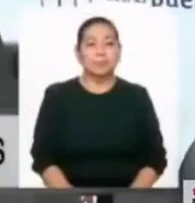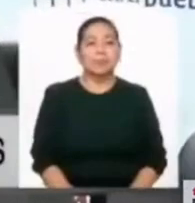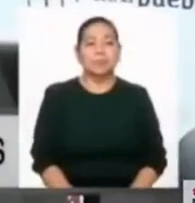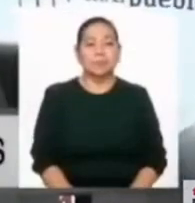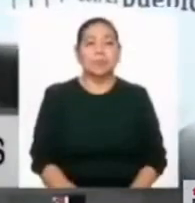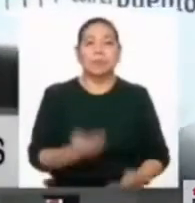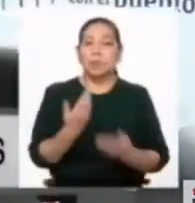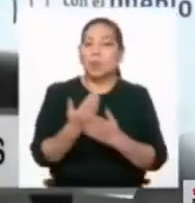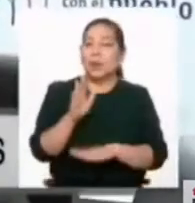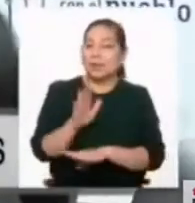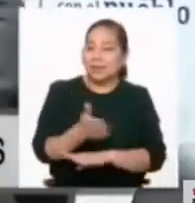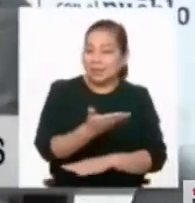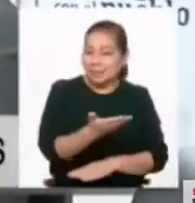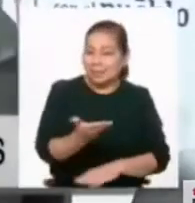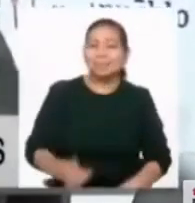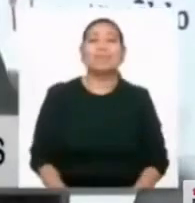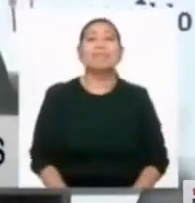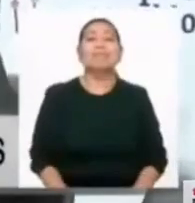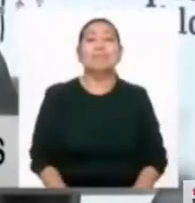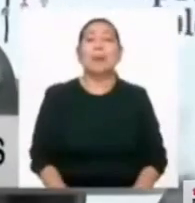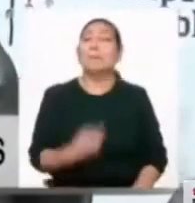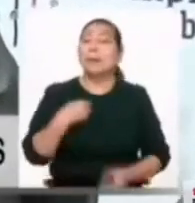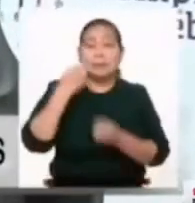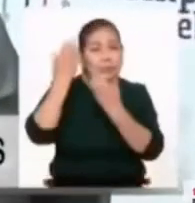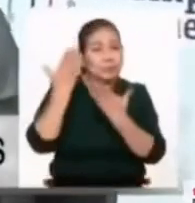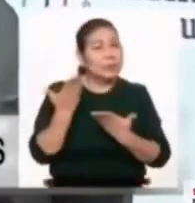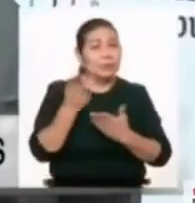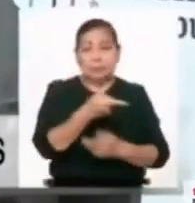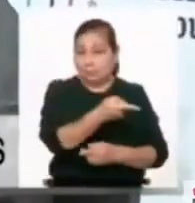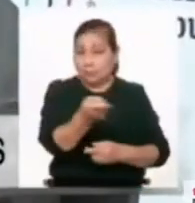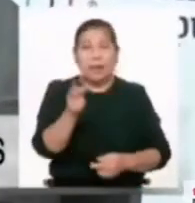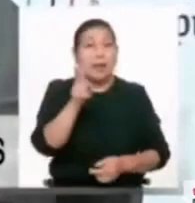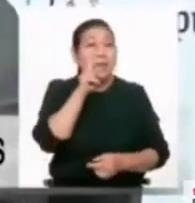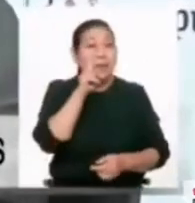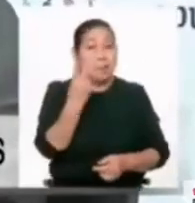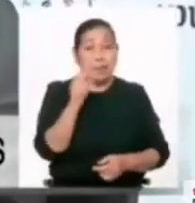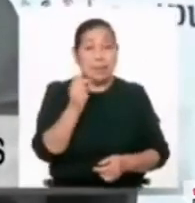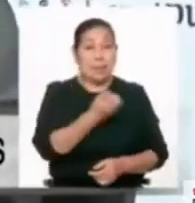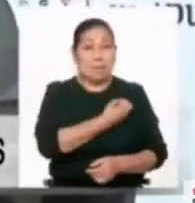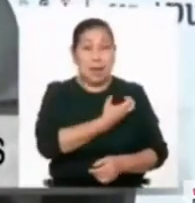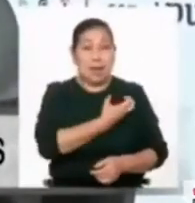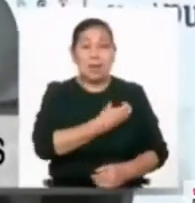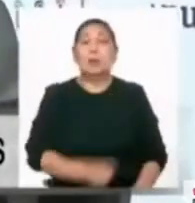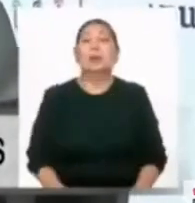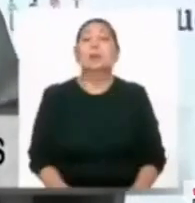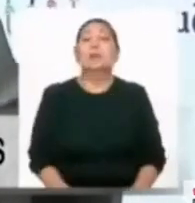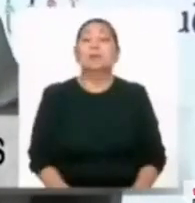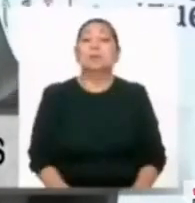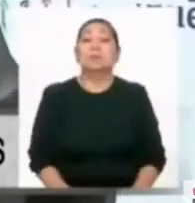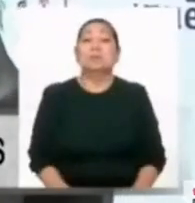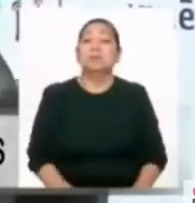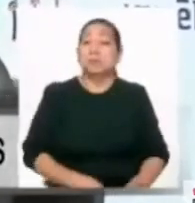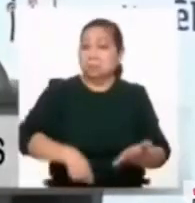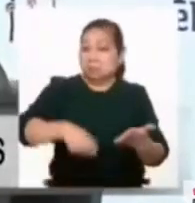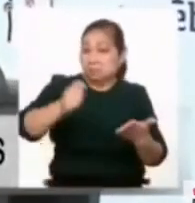Señor Premier, tengan todos ustedes muy, muy buenas tardes. Para informarles que el día viernes 20 de mayo